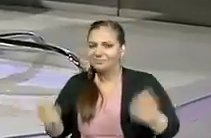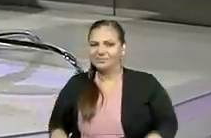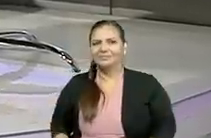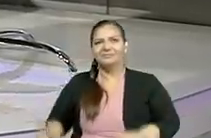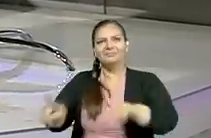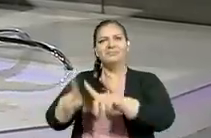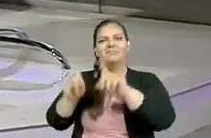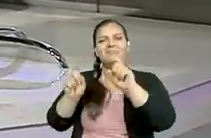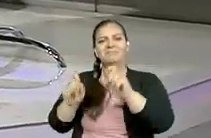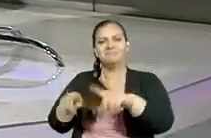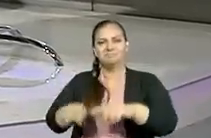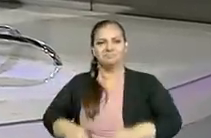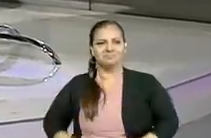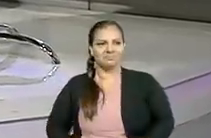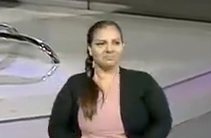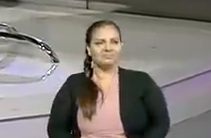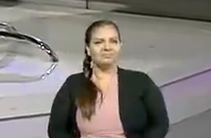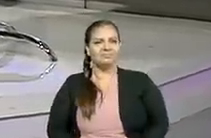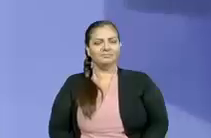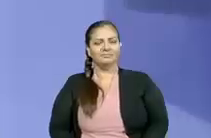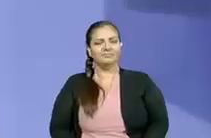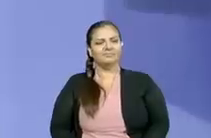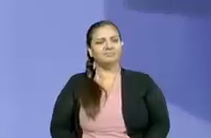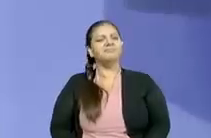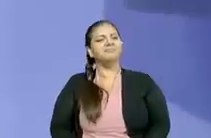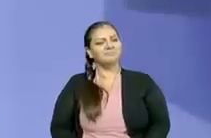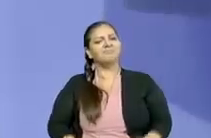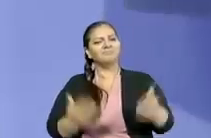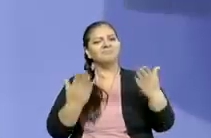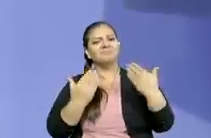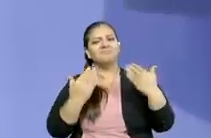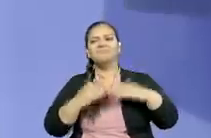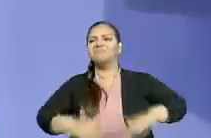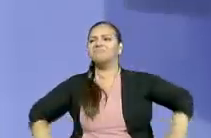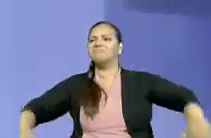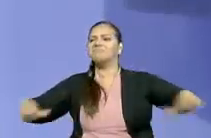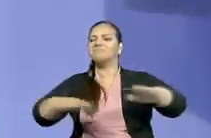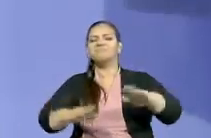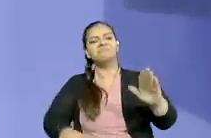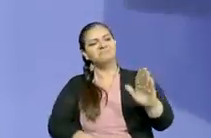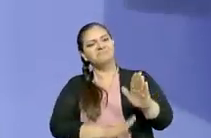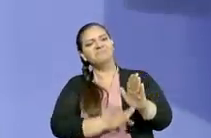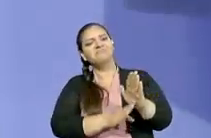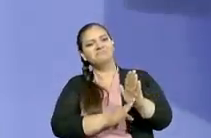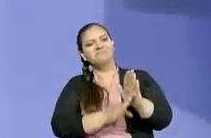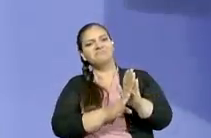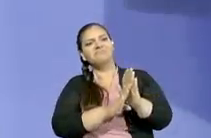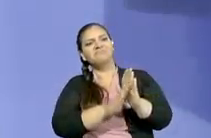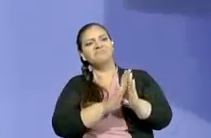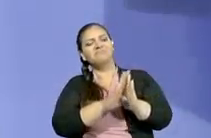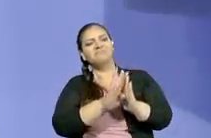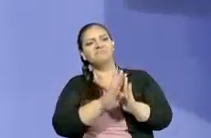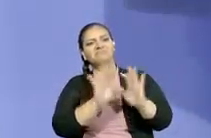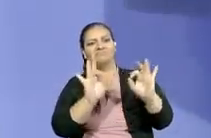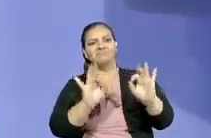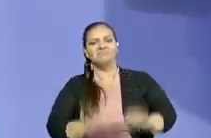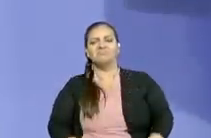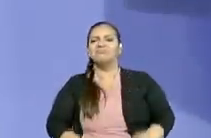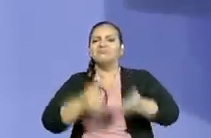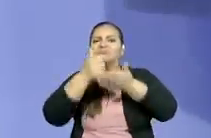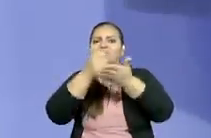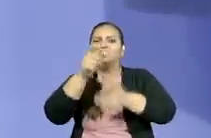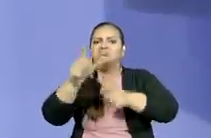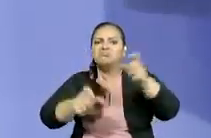celebración? Es la pregunta con la que iniciamos este diálogo con el alcalde de la ciudad. Mejorando cada día, haciendo